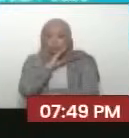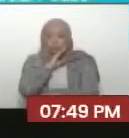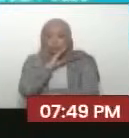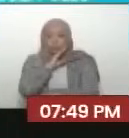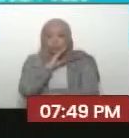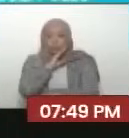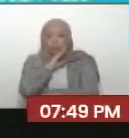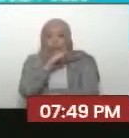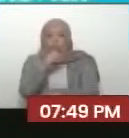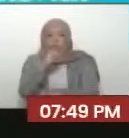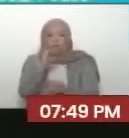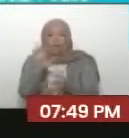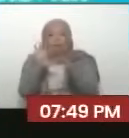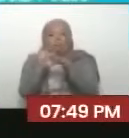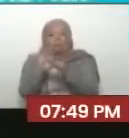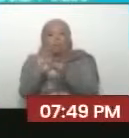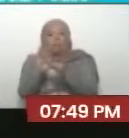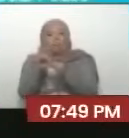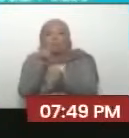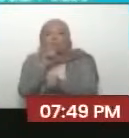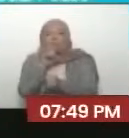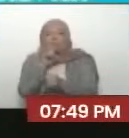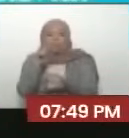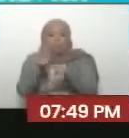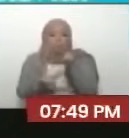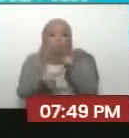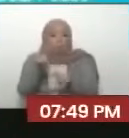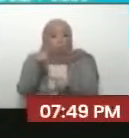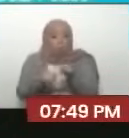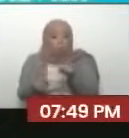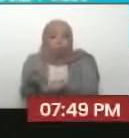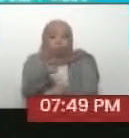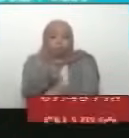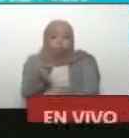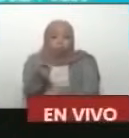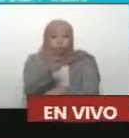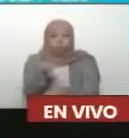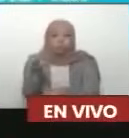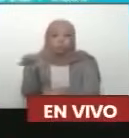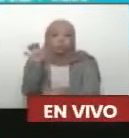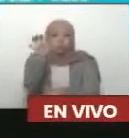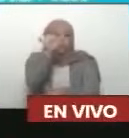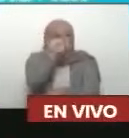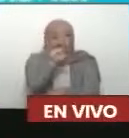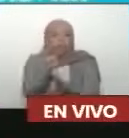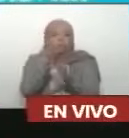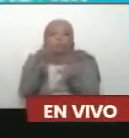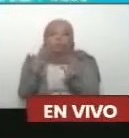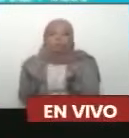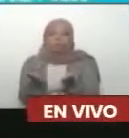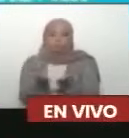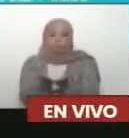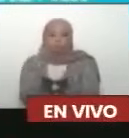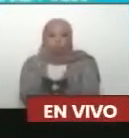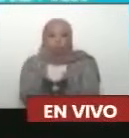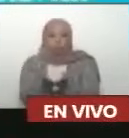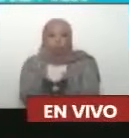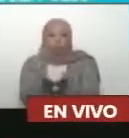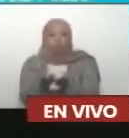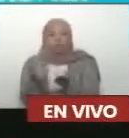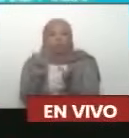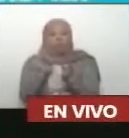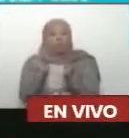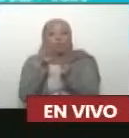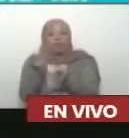Triangulamos, parimos recursos, parimos por el mundo. Triangulamos